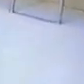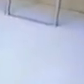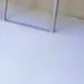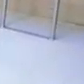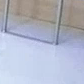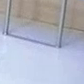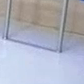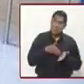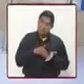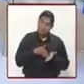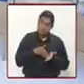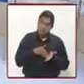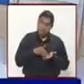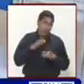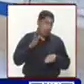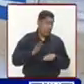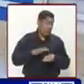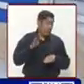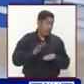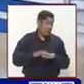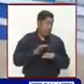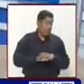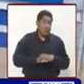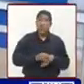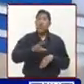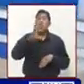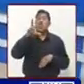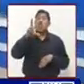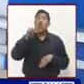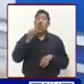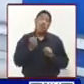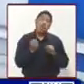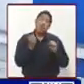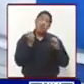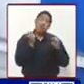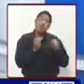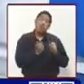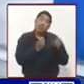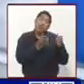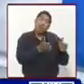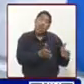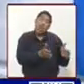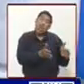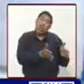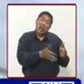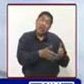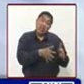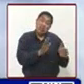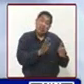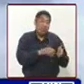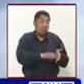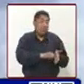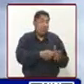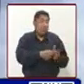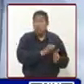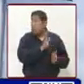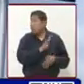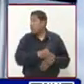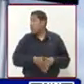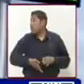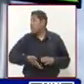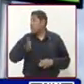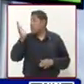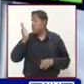Una vez más va la recomendación. No deje su vehículo donde sea, porque la delincuencia, por